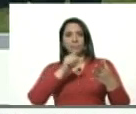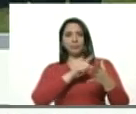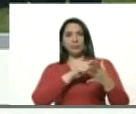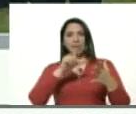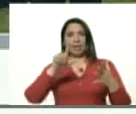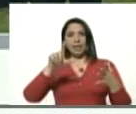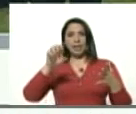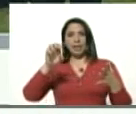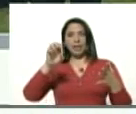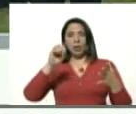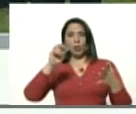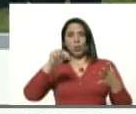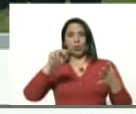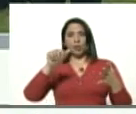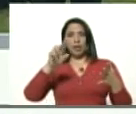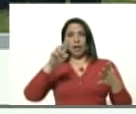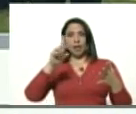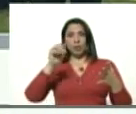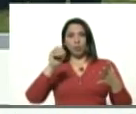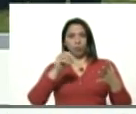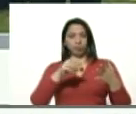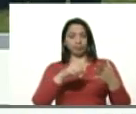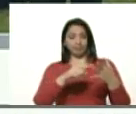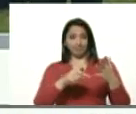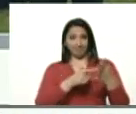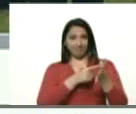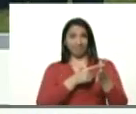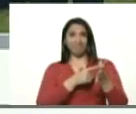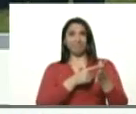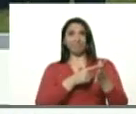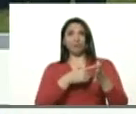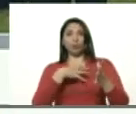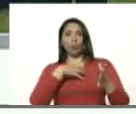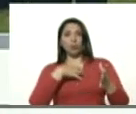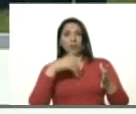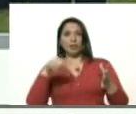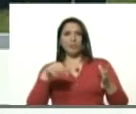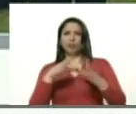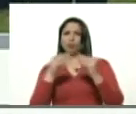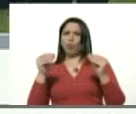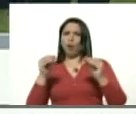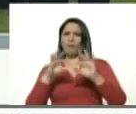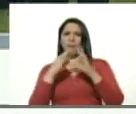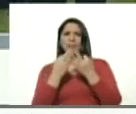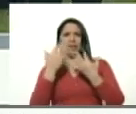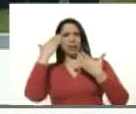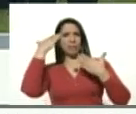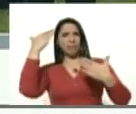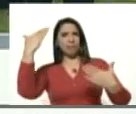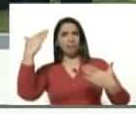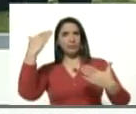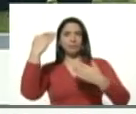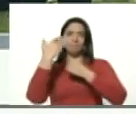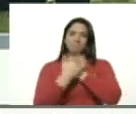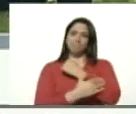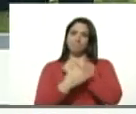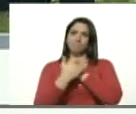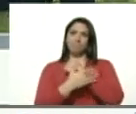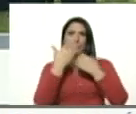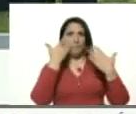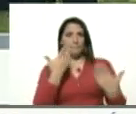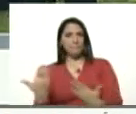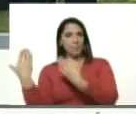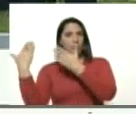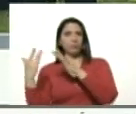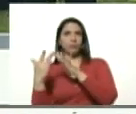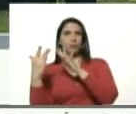Leonardo Nasoa, sobrino de nuestro gran Aquiles, a toda la familia Nasoa. Nuestro saludo, nuestro cariño. Adelante,